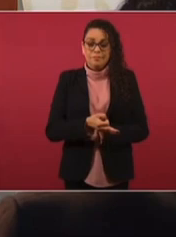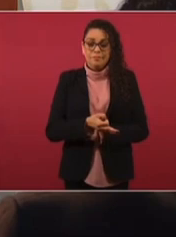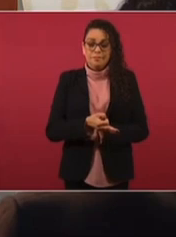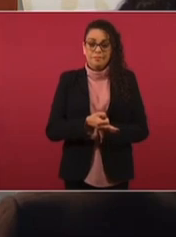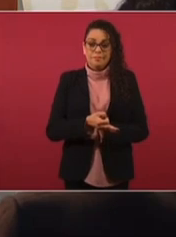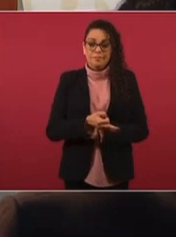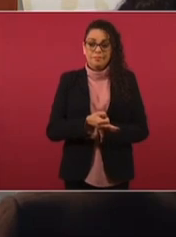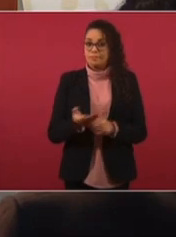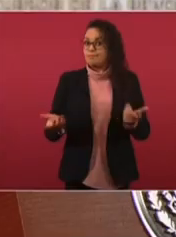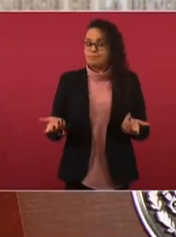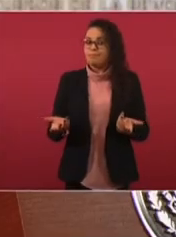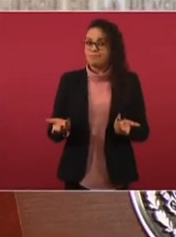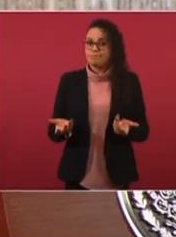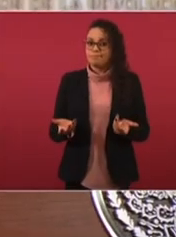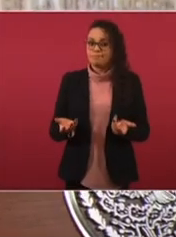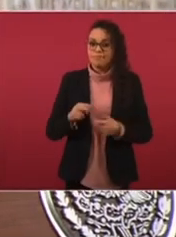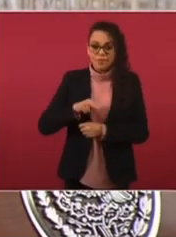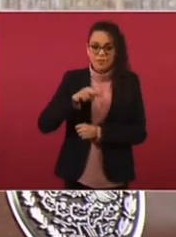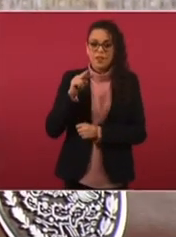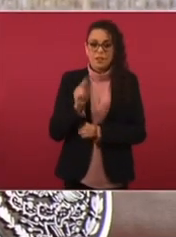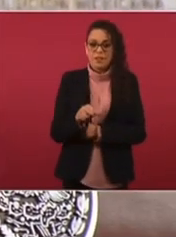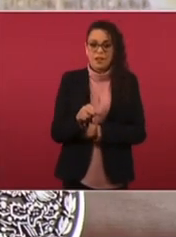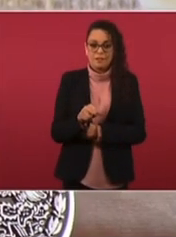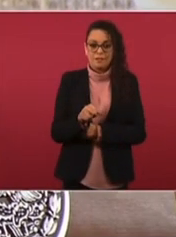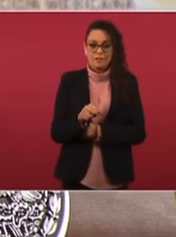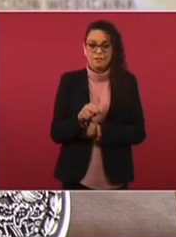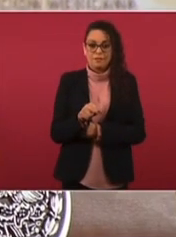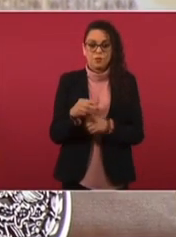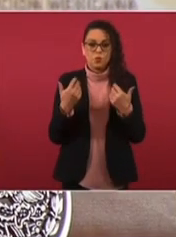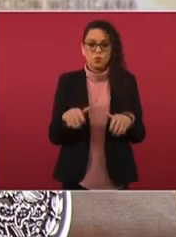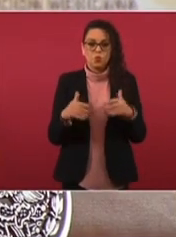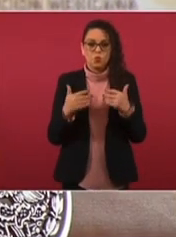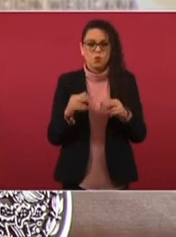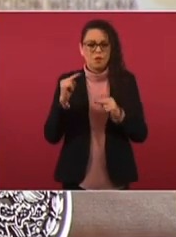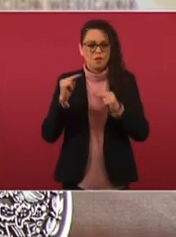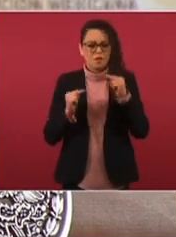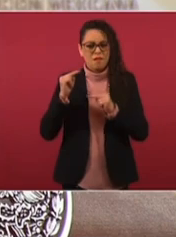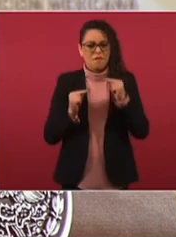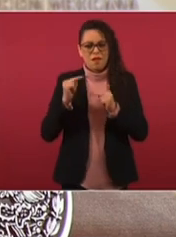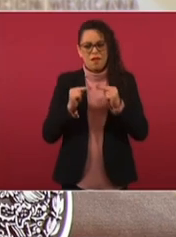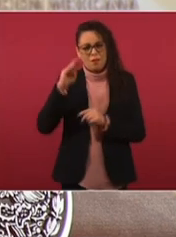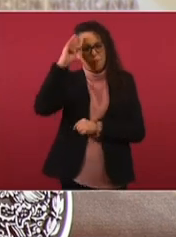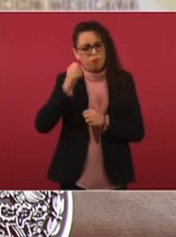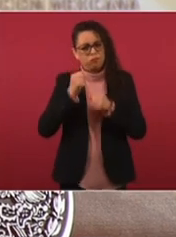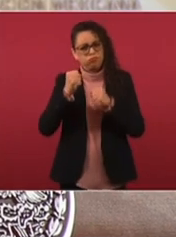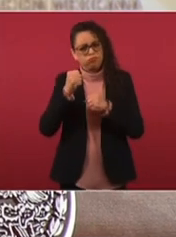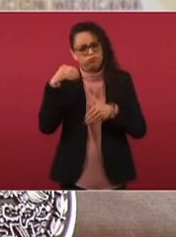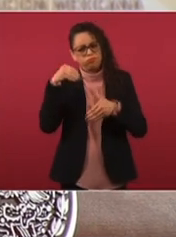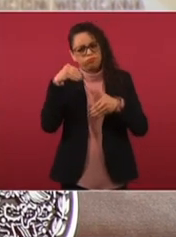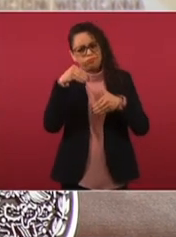el nivel de decadencia al que habíamos caído